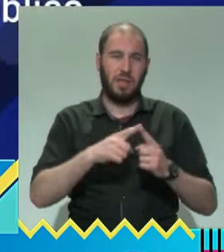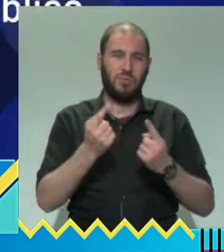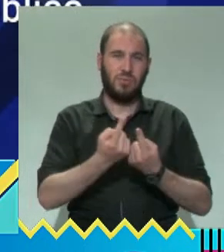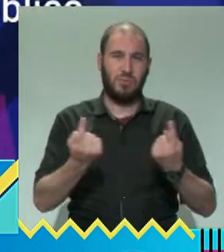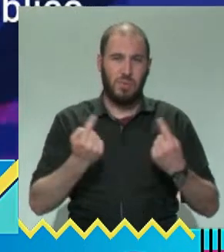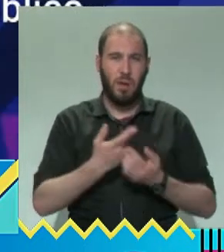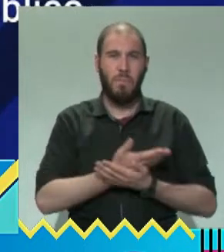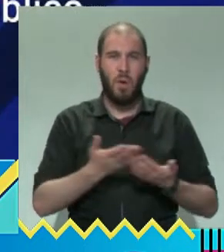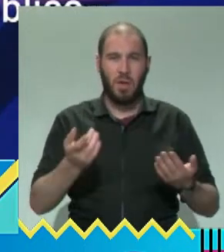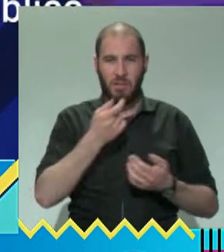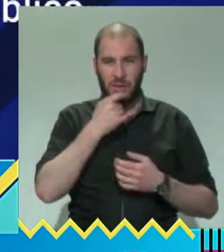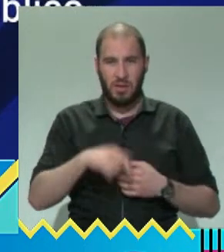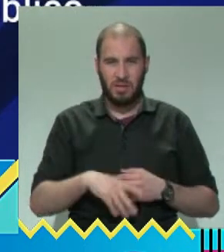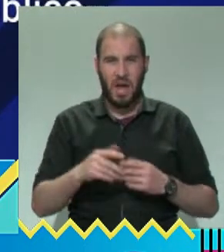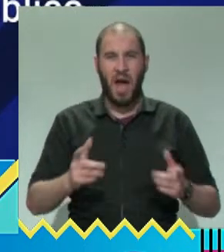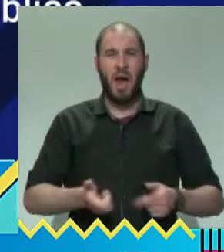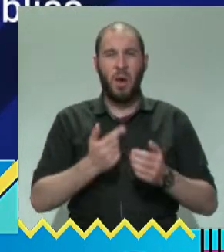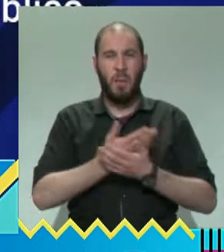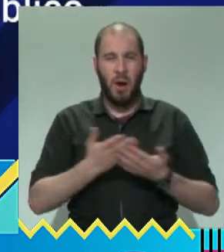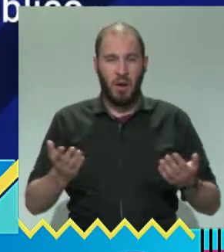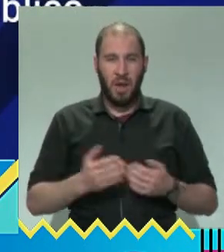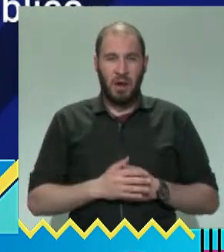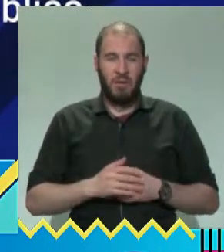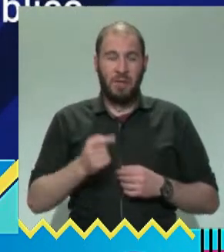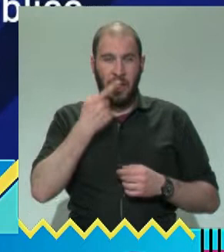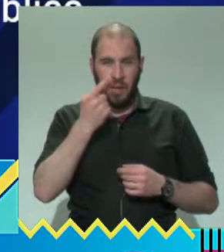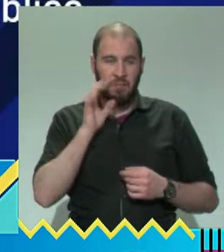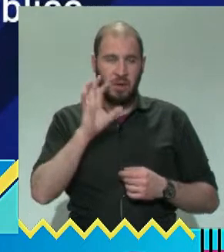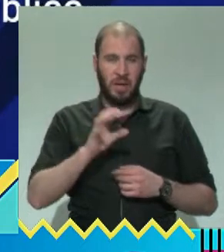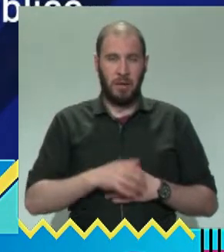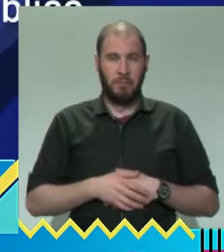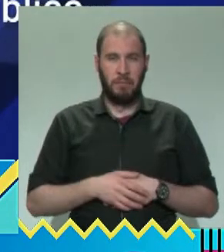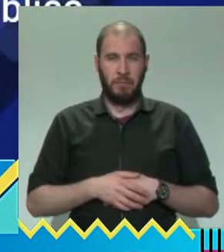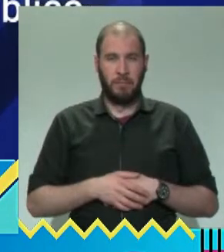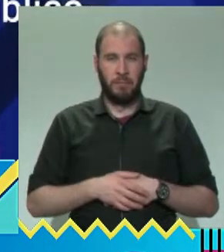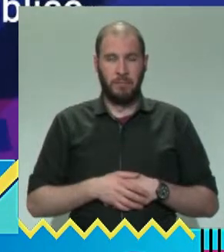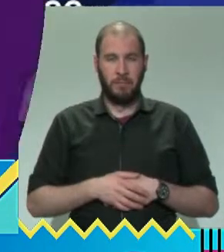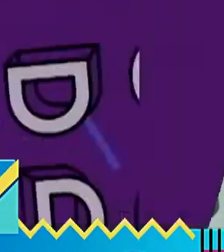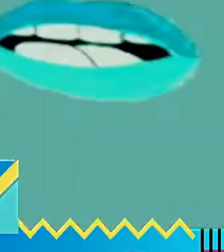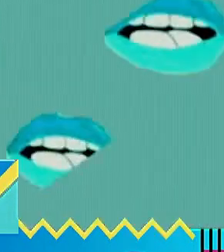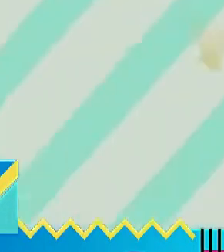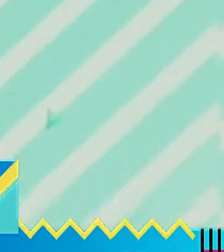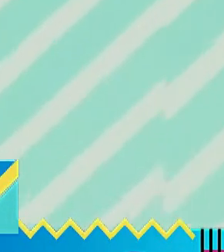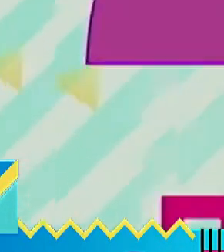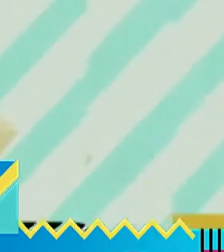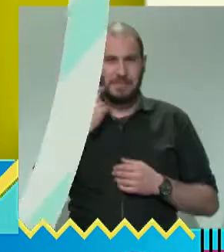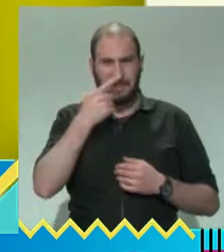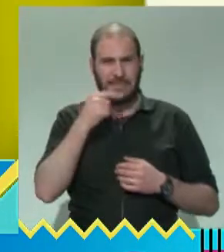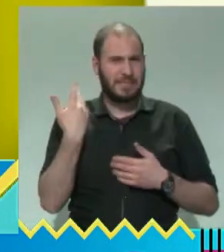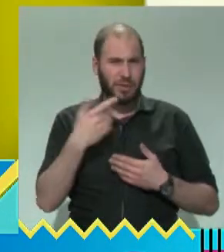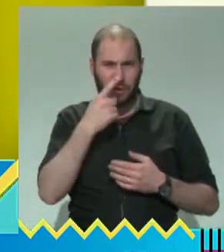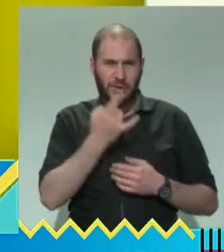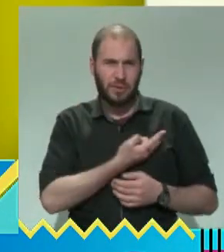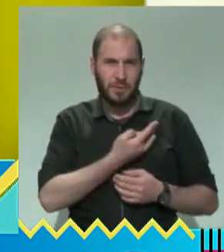instituciones públicas de la provincia al arbolado público, en este caso de interés provincial. A ver, ¿dónde nos quedamos? Estábamos